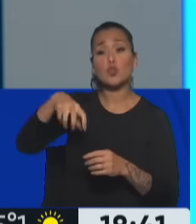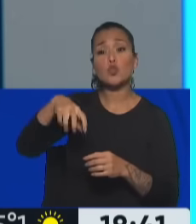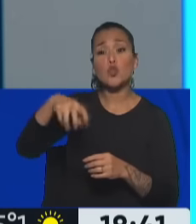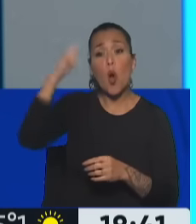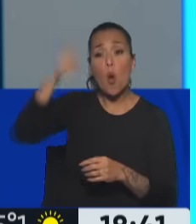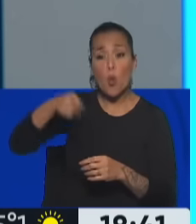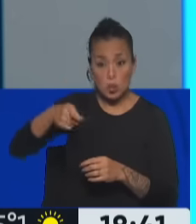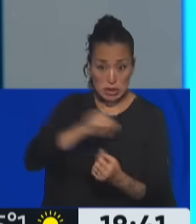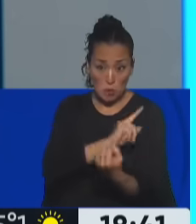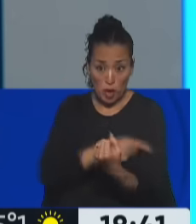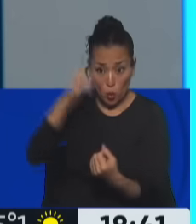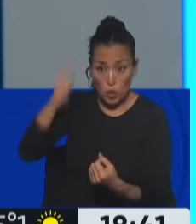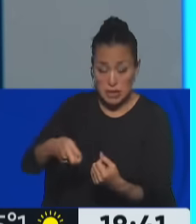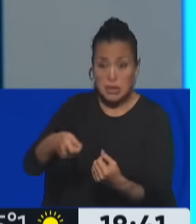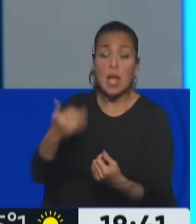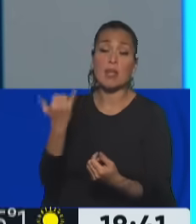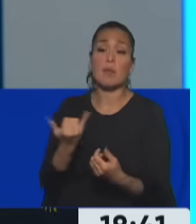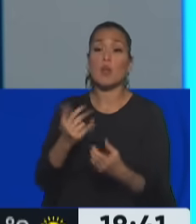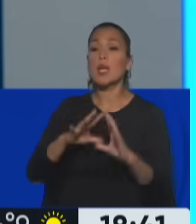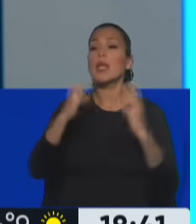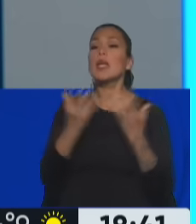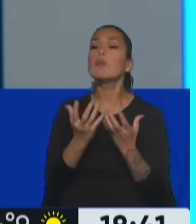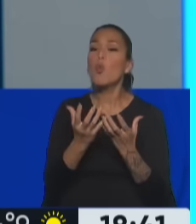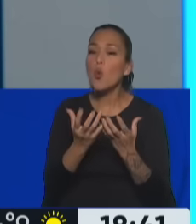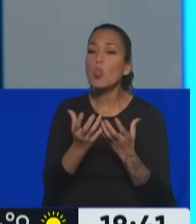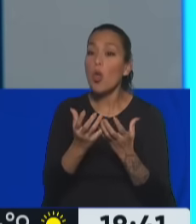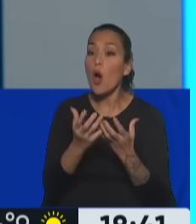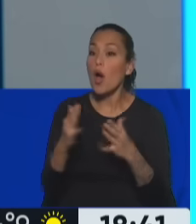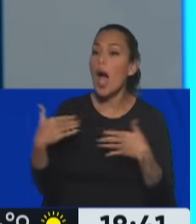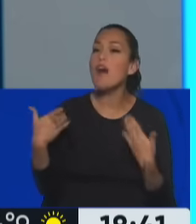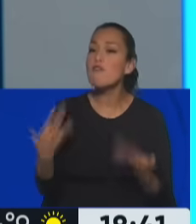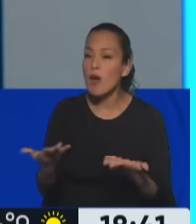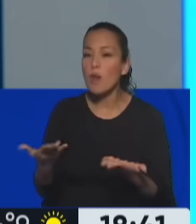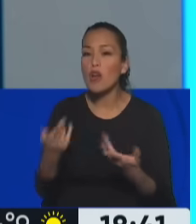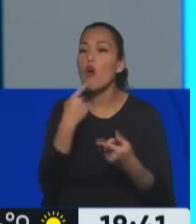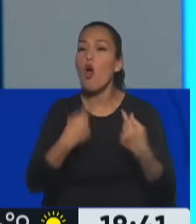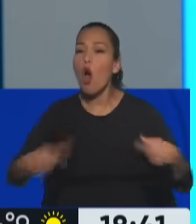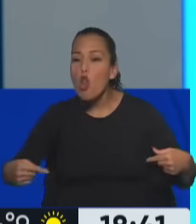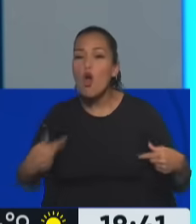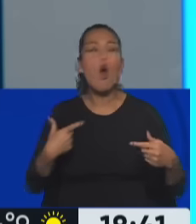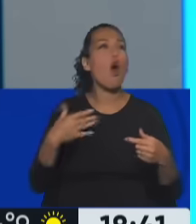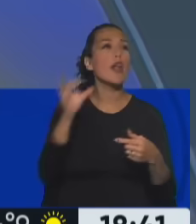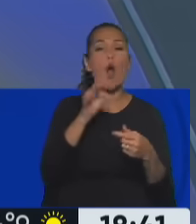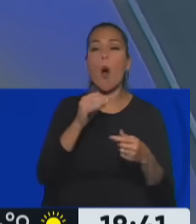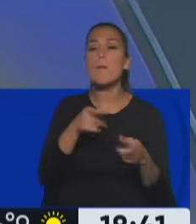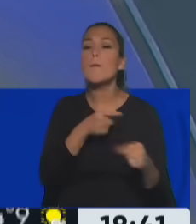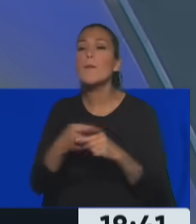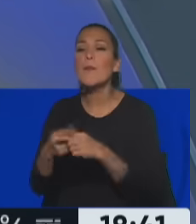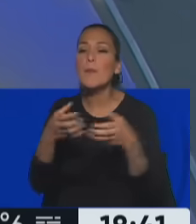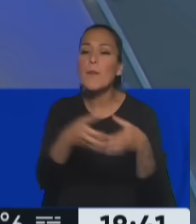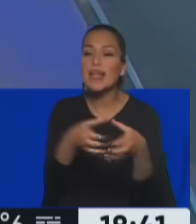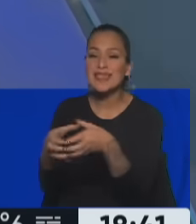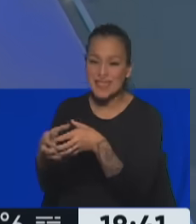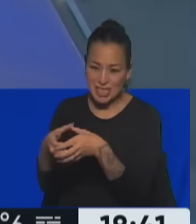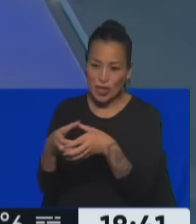nivel regional o incluso en el mundo, que muchas veces juega a favor de los colores o de los partidos políticos, situaciones similares